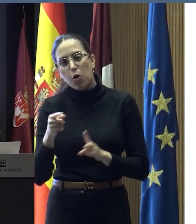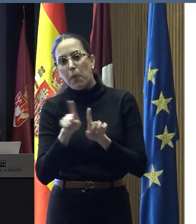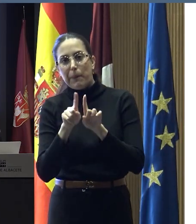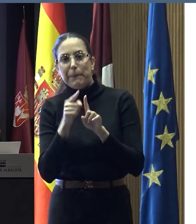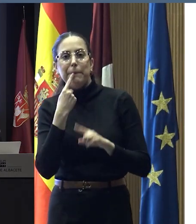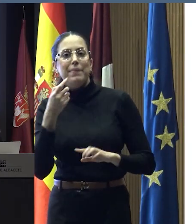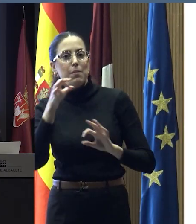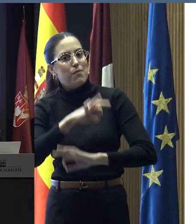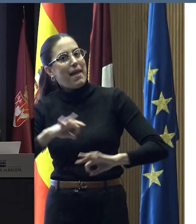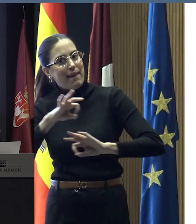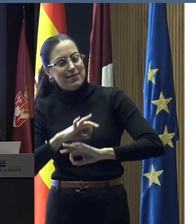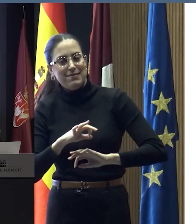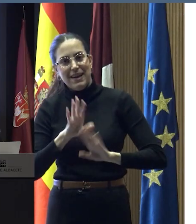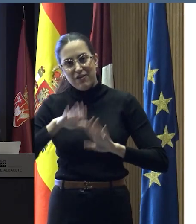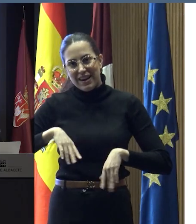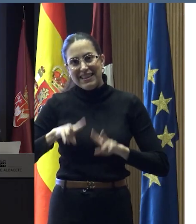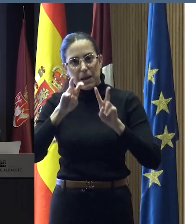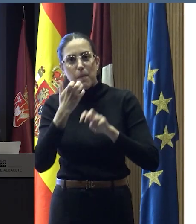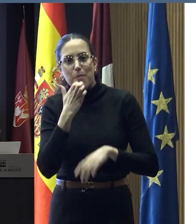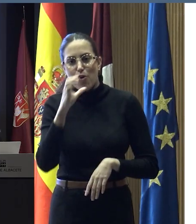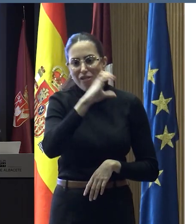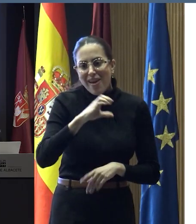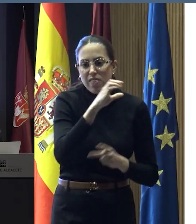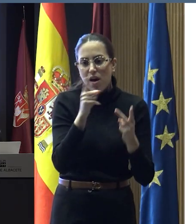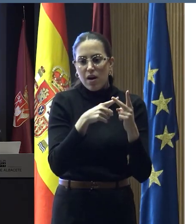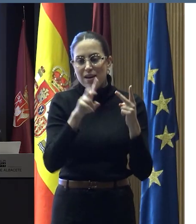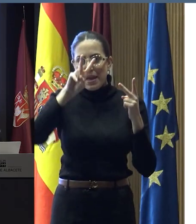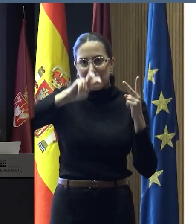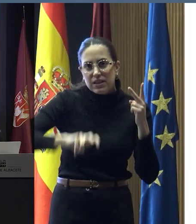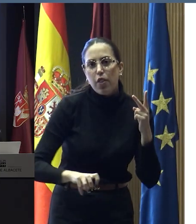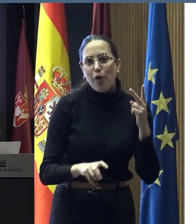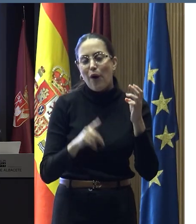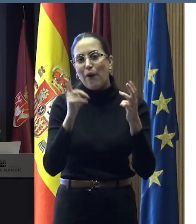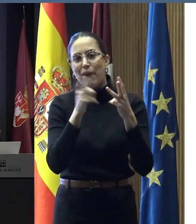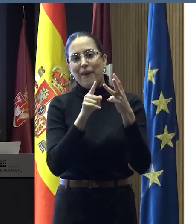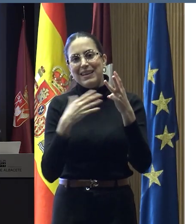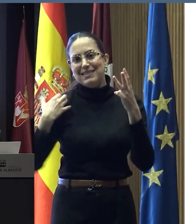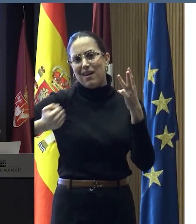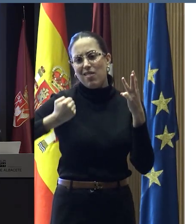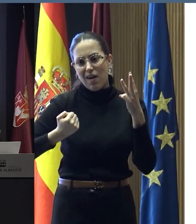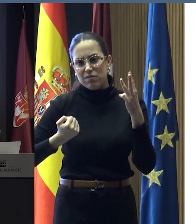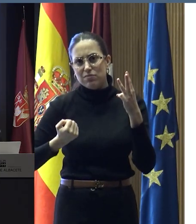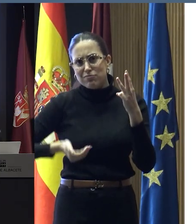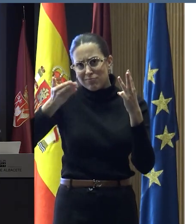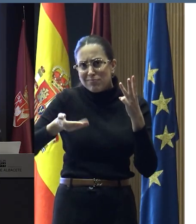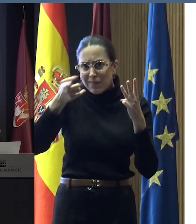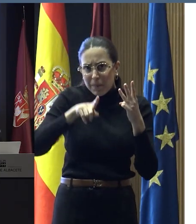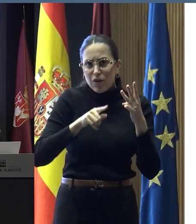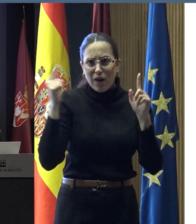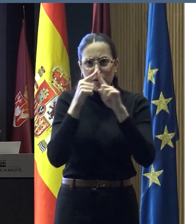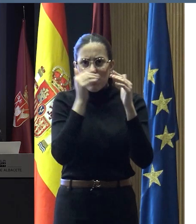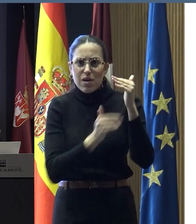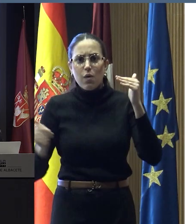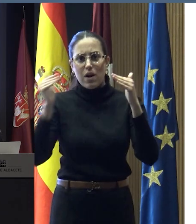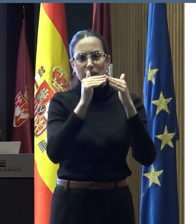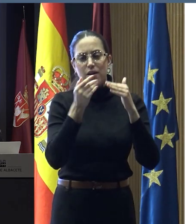importantes en esa igualdad, como es la ciencia, como es la investigación, como es la sanidad. Y creo que